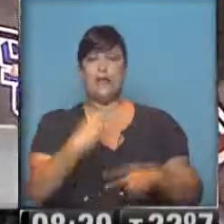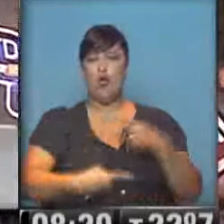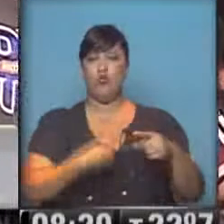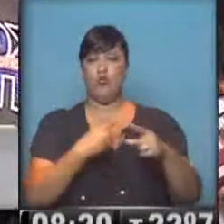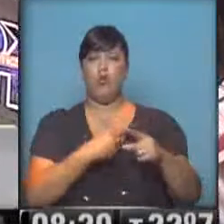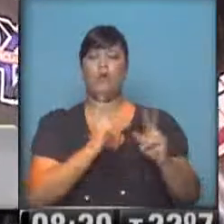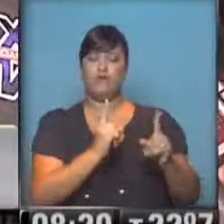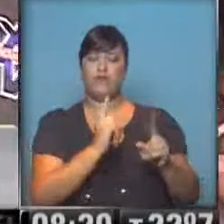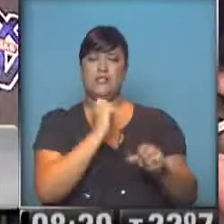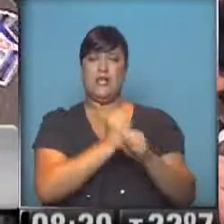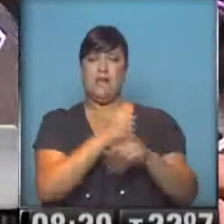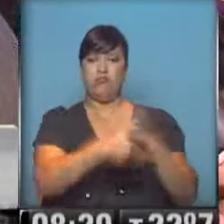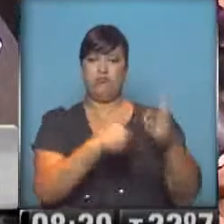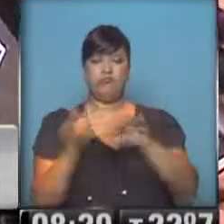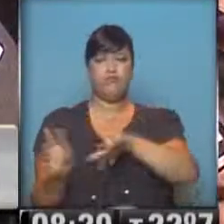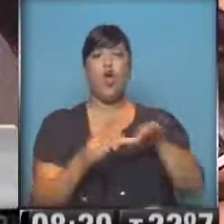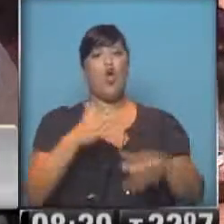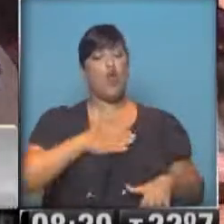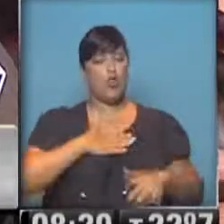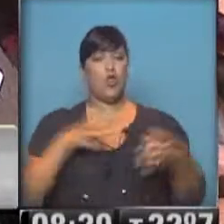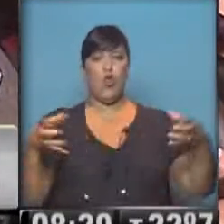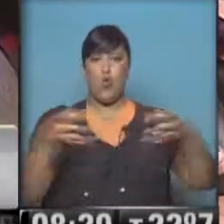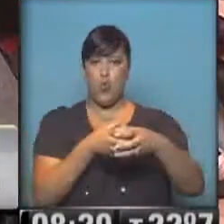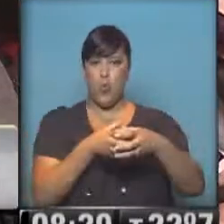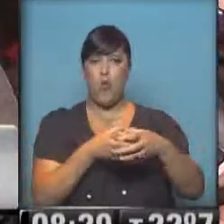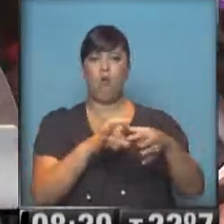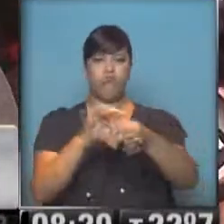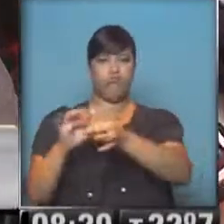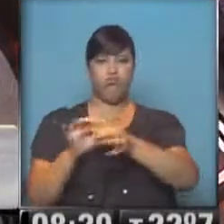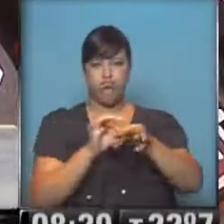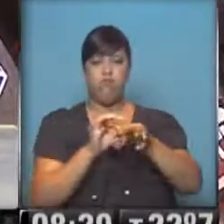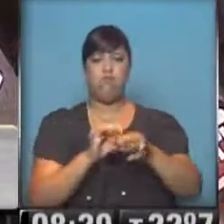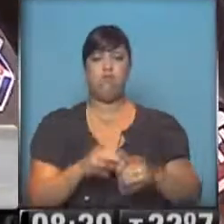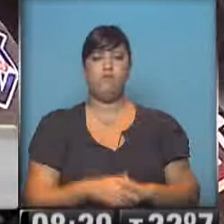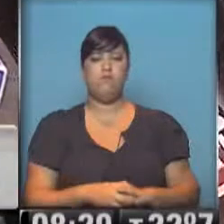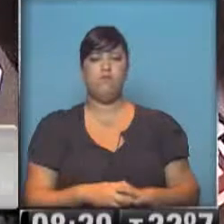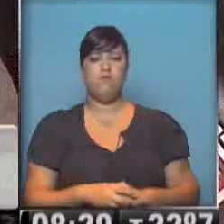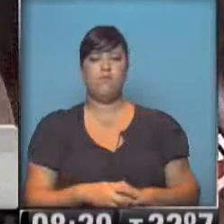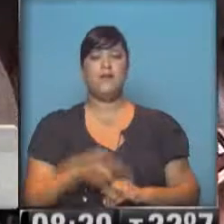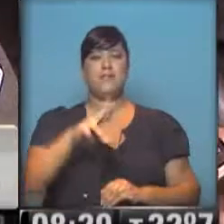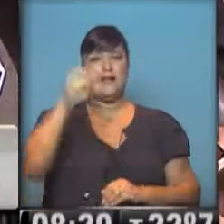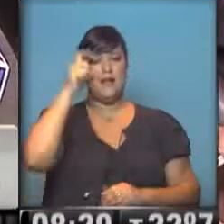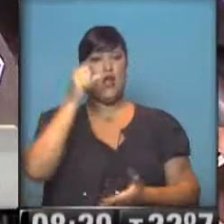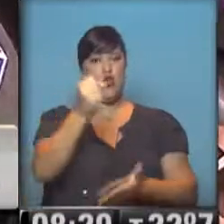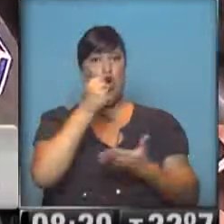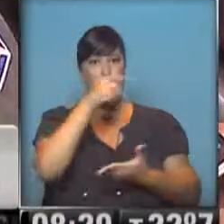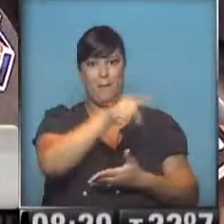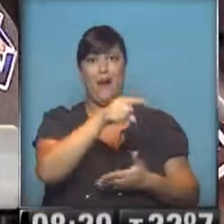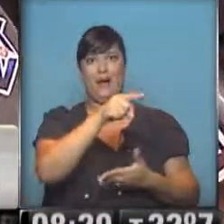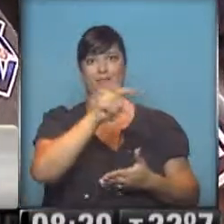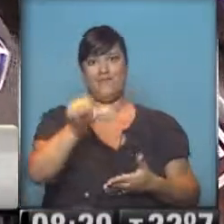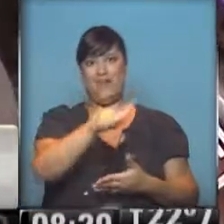contento en lo grupal, primero porque se pudo ganar algo importante de la Recopa, arrancar bien el torneo, y la